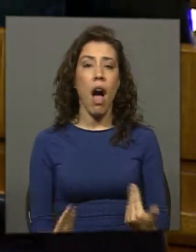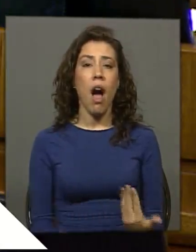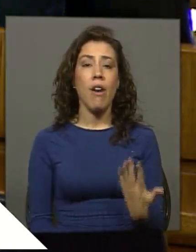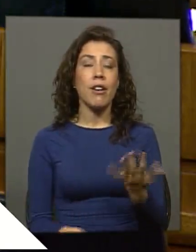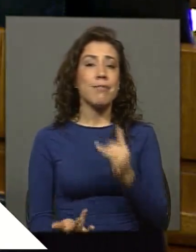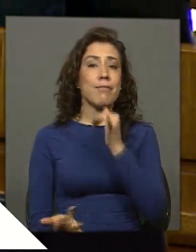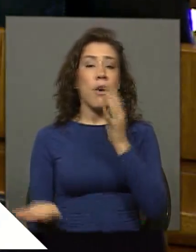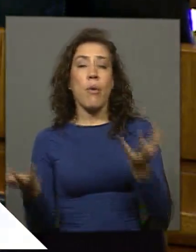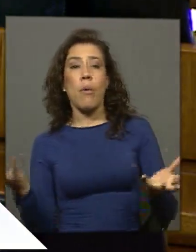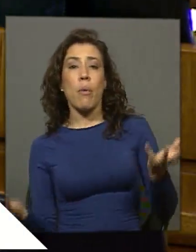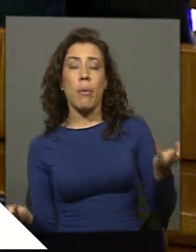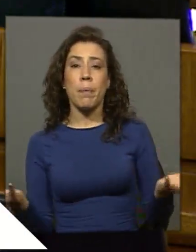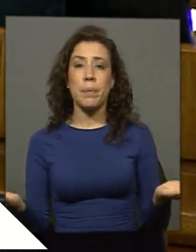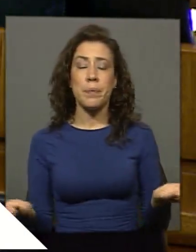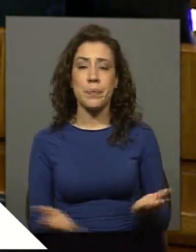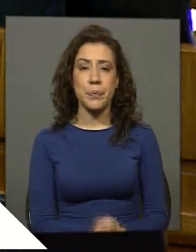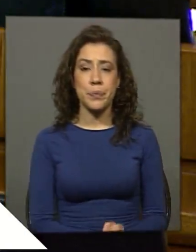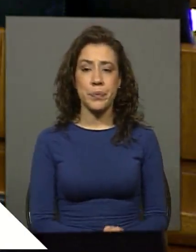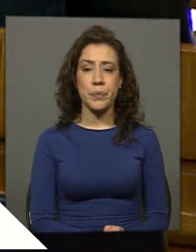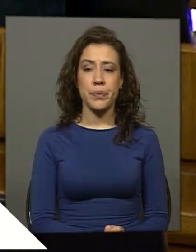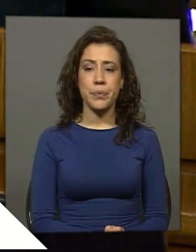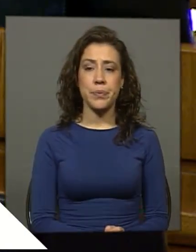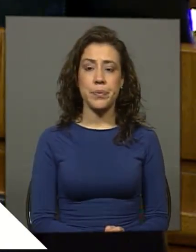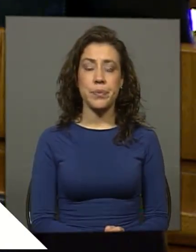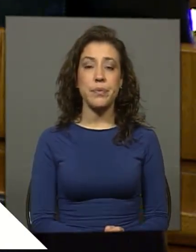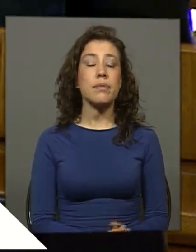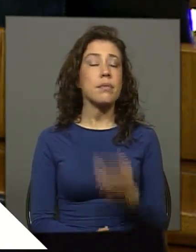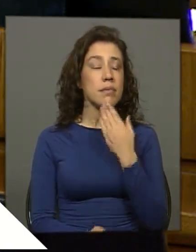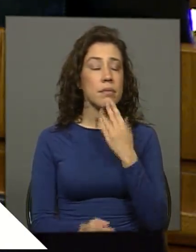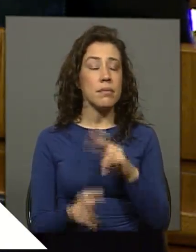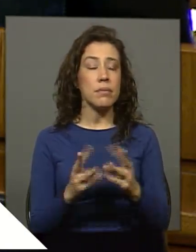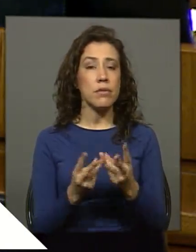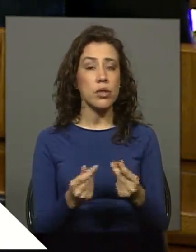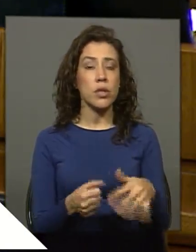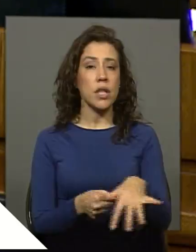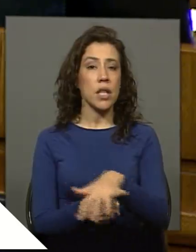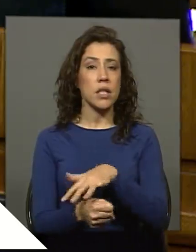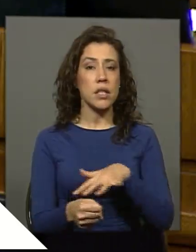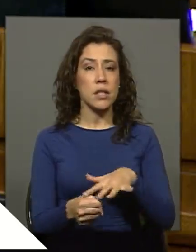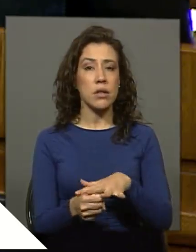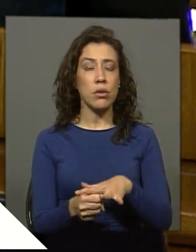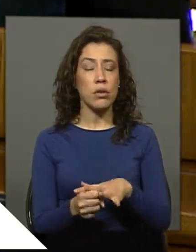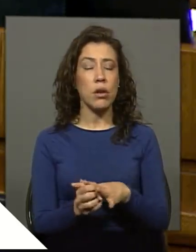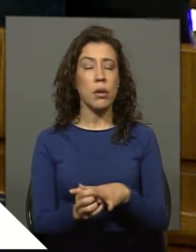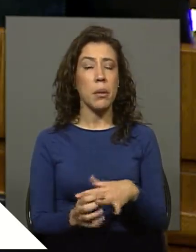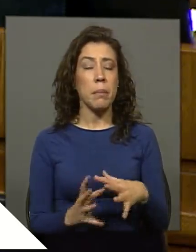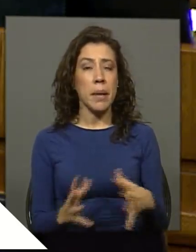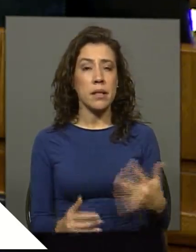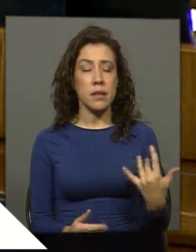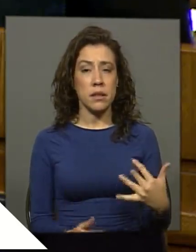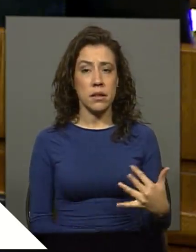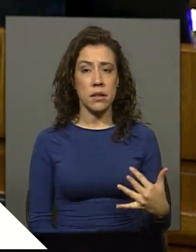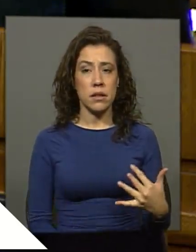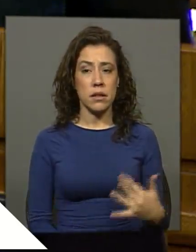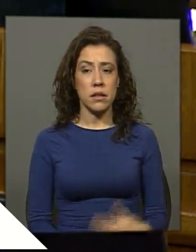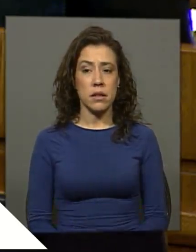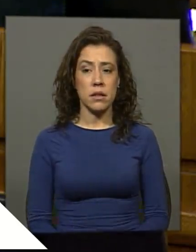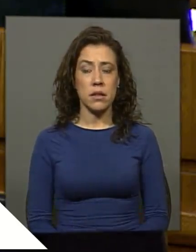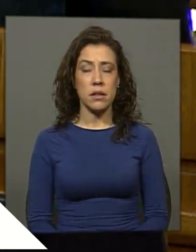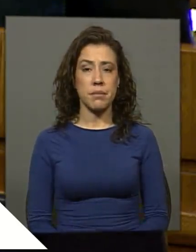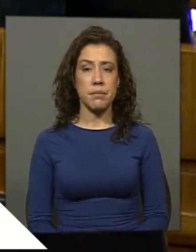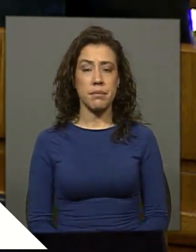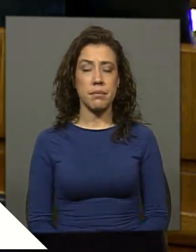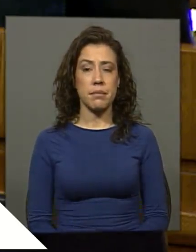en tierra de nadie y por lo tanto y en esa misma línea resolver una situación que es mucho más de fondo señor